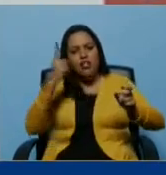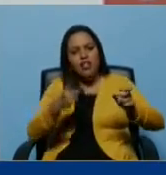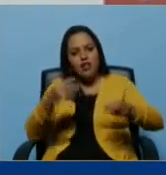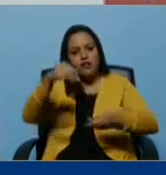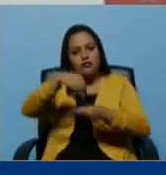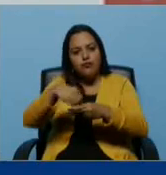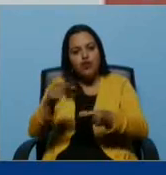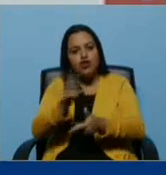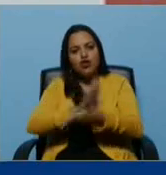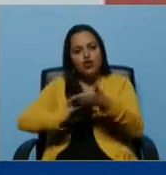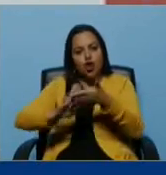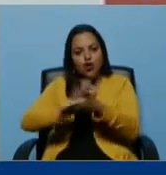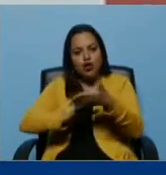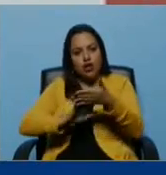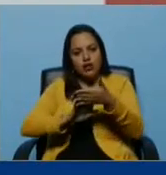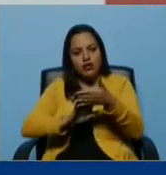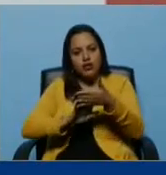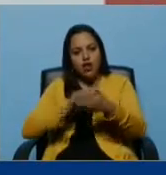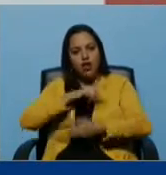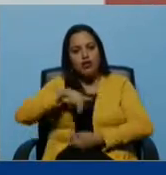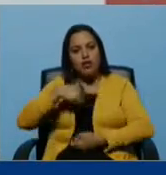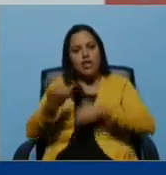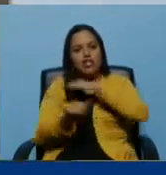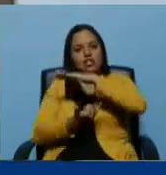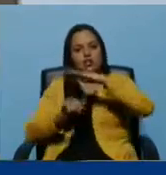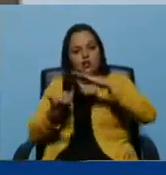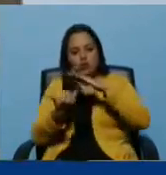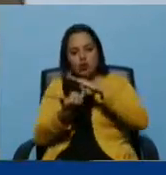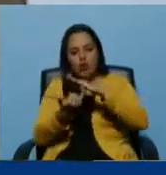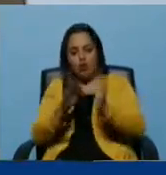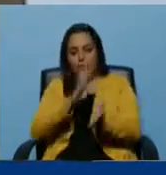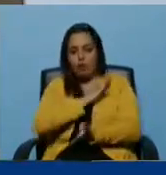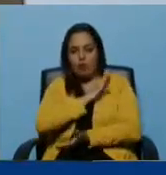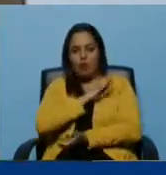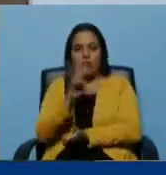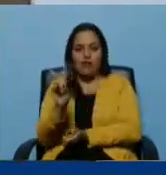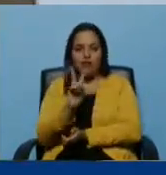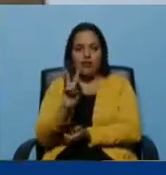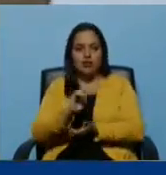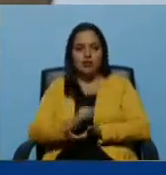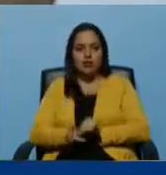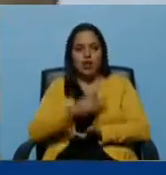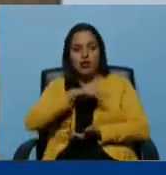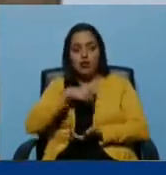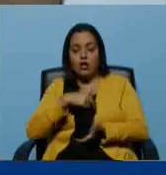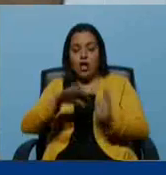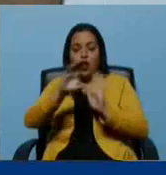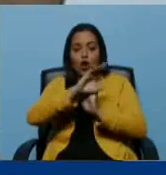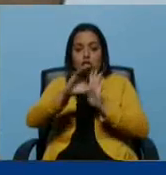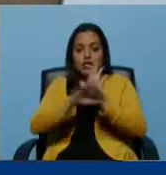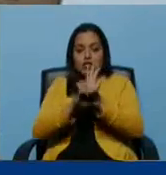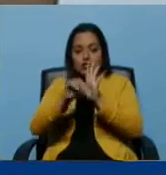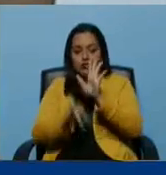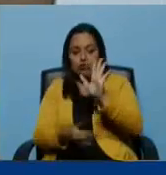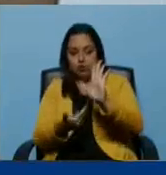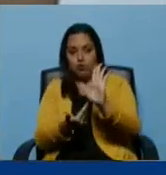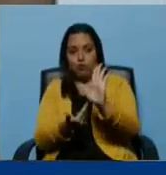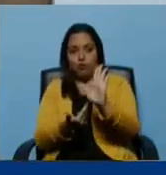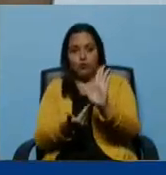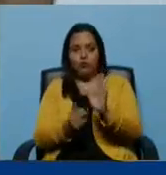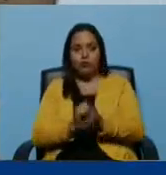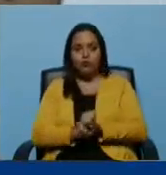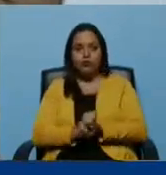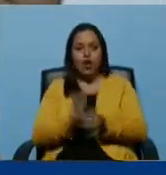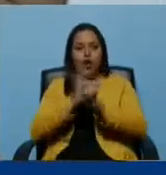resuelto por nuestra institucionalidad, por nuestra constitucionalidad, de